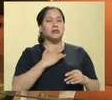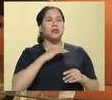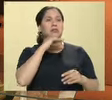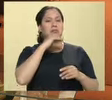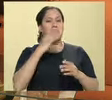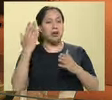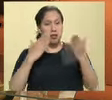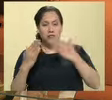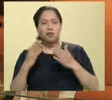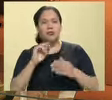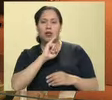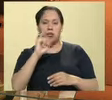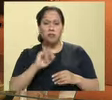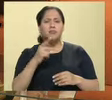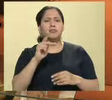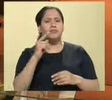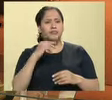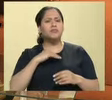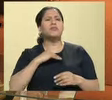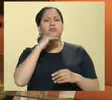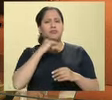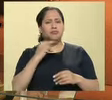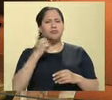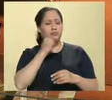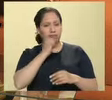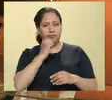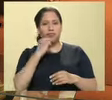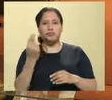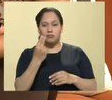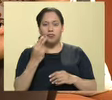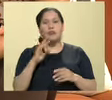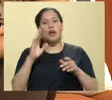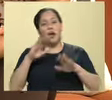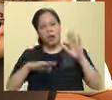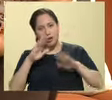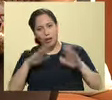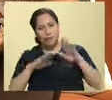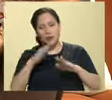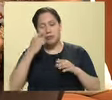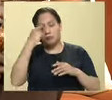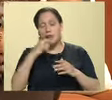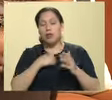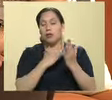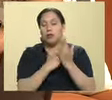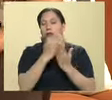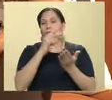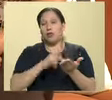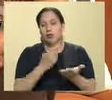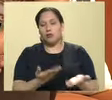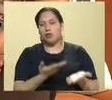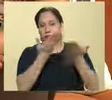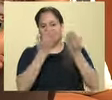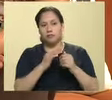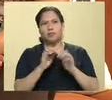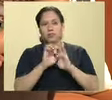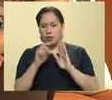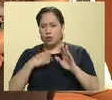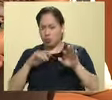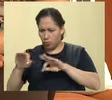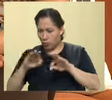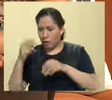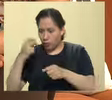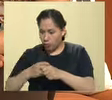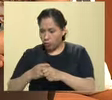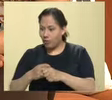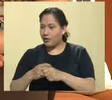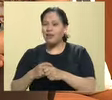pero la satisfacción es necesario tenerla, pero nada más como intervalos de recuperación. Okay. Es decir, tú trabajas, le das muy duro,